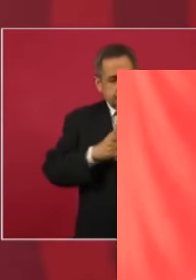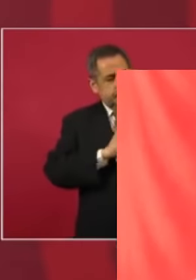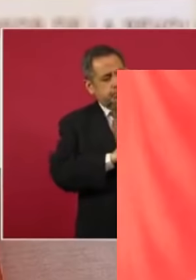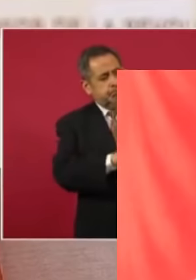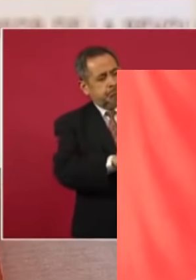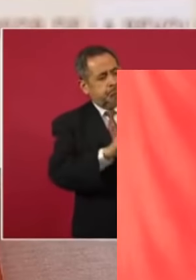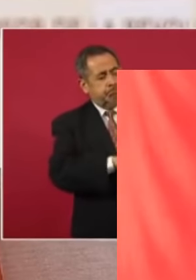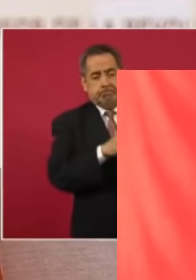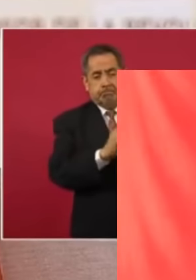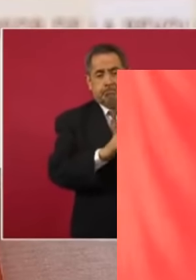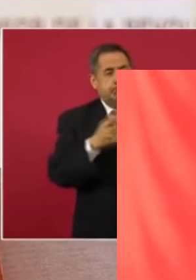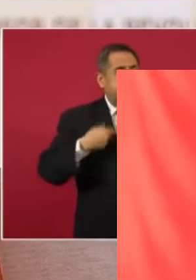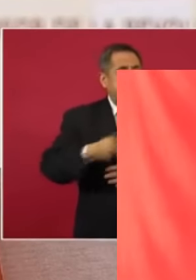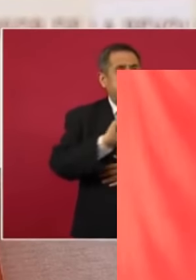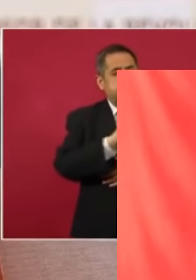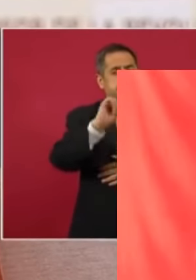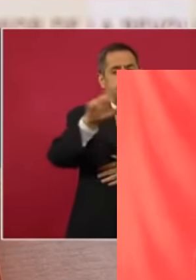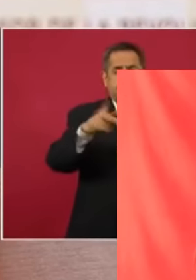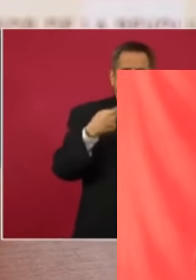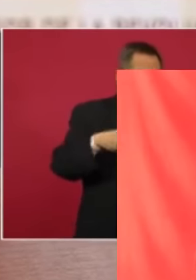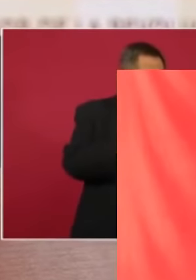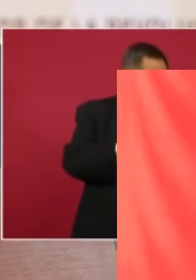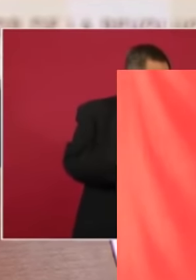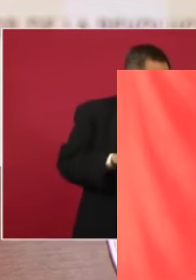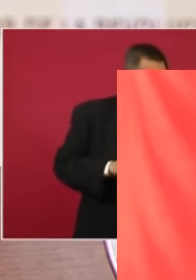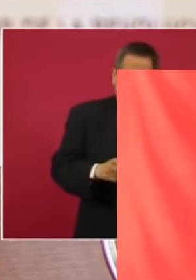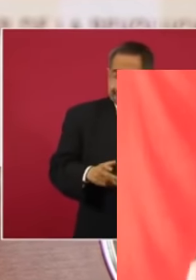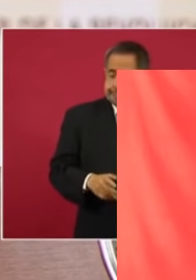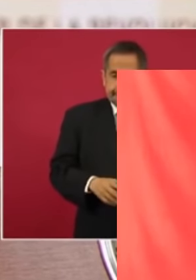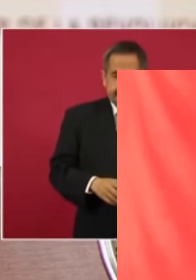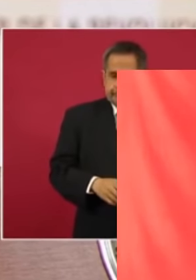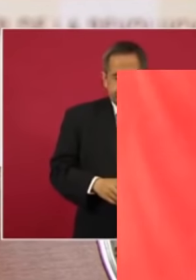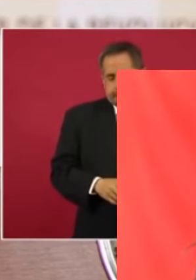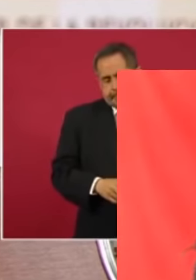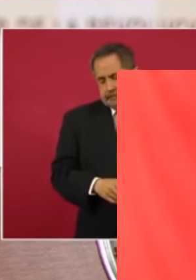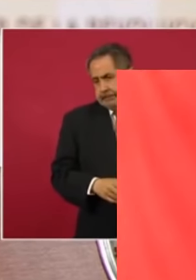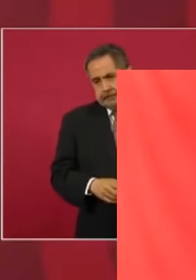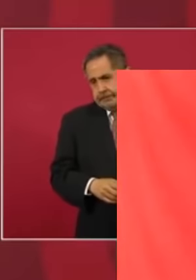los profesionales del periodismo, pero no,